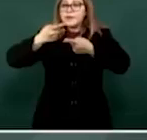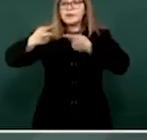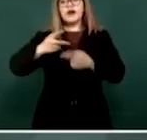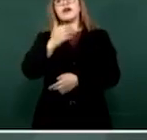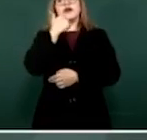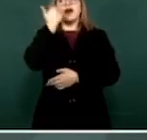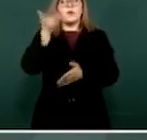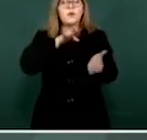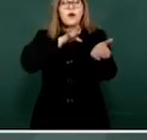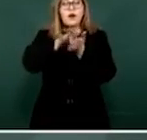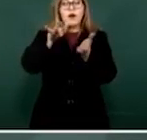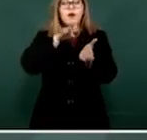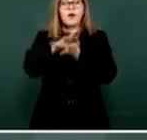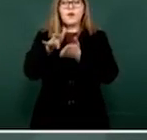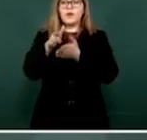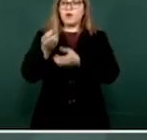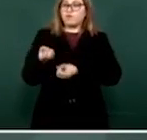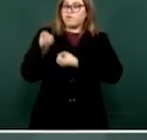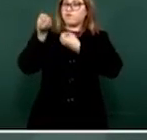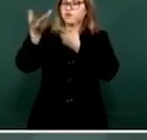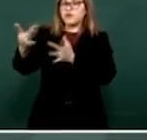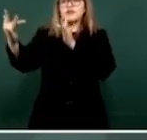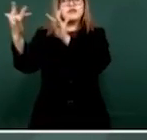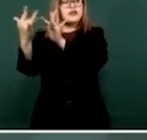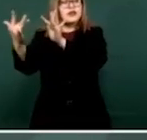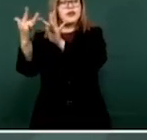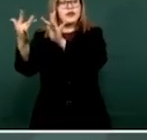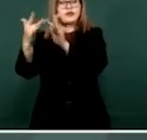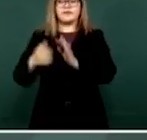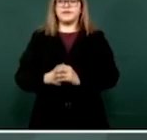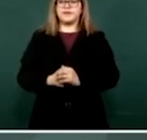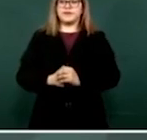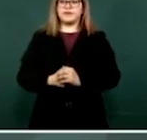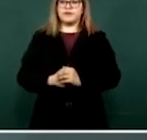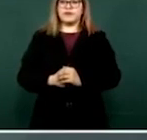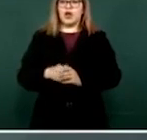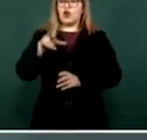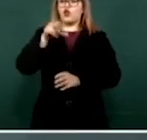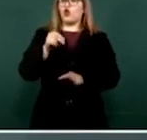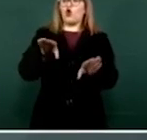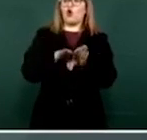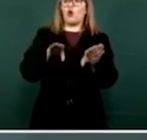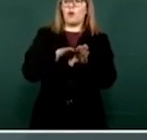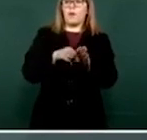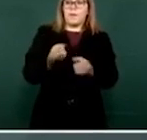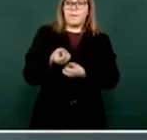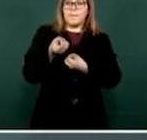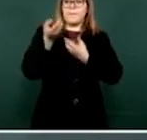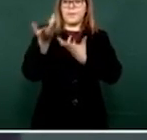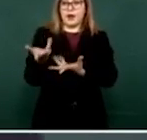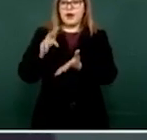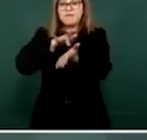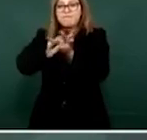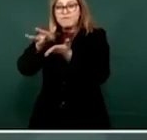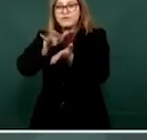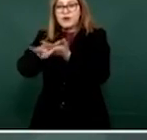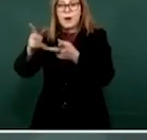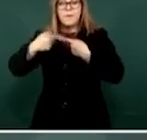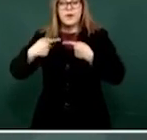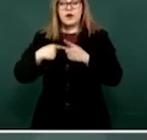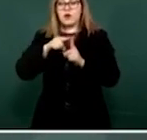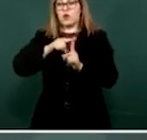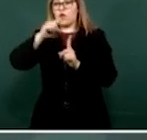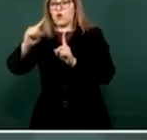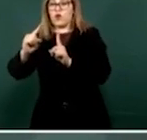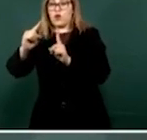el apoyo llegue de manera directa, que no se manden los apoyos a través de